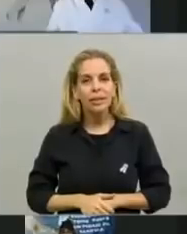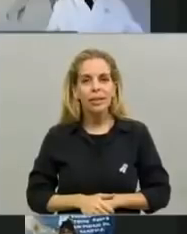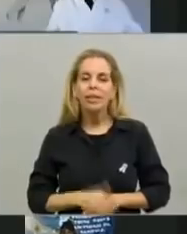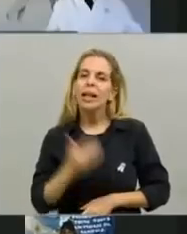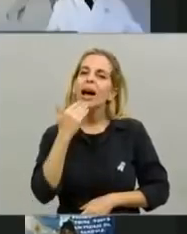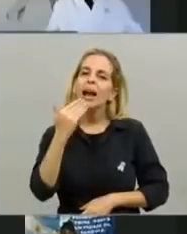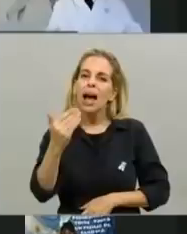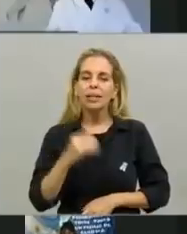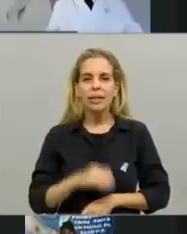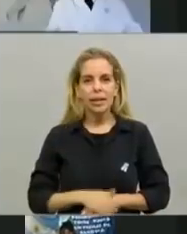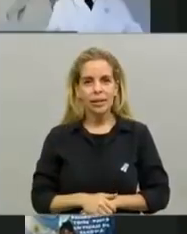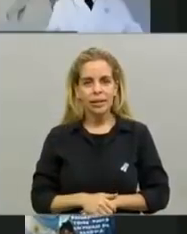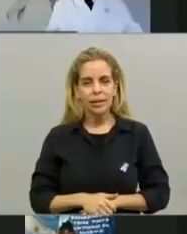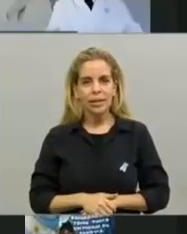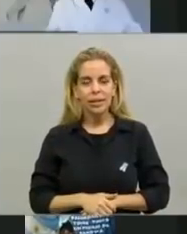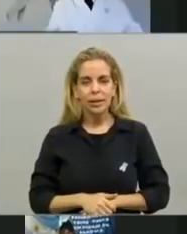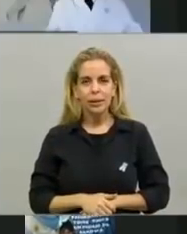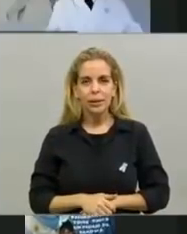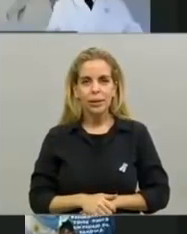Gracias.